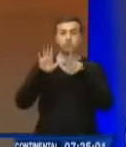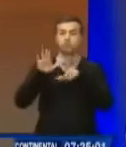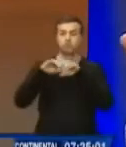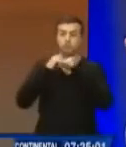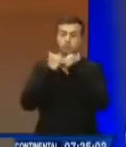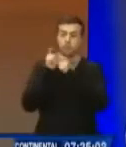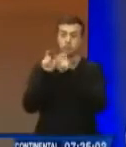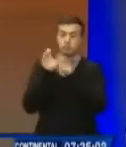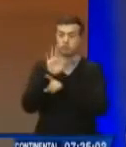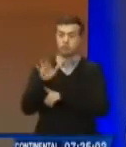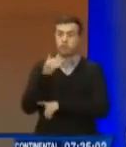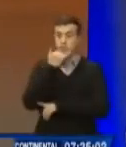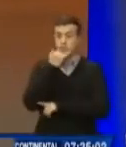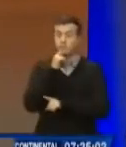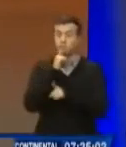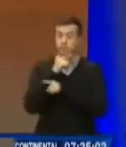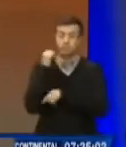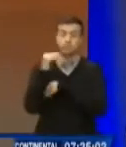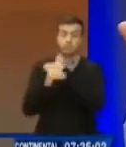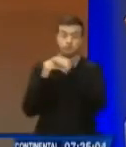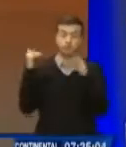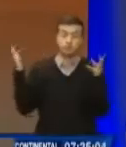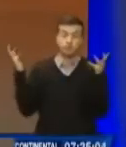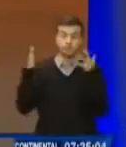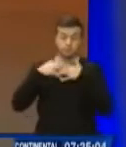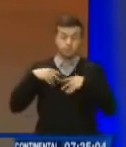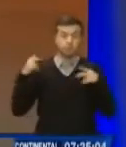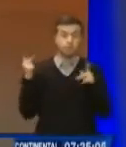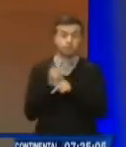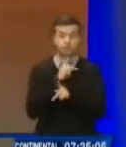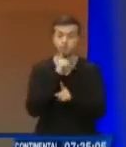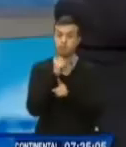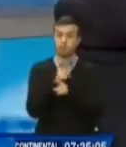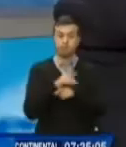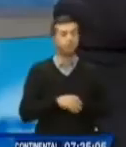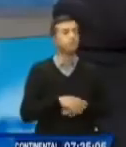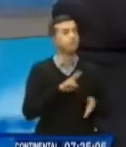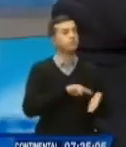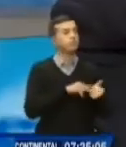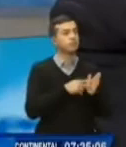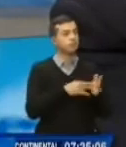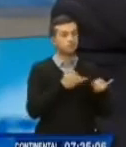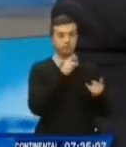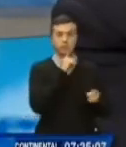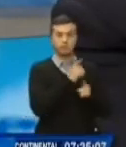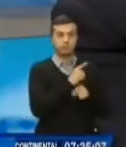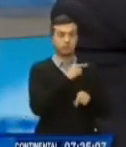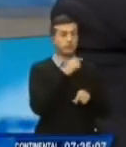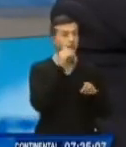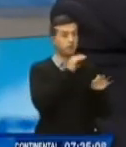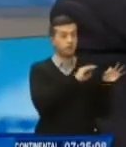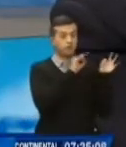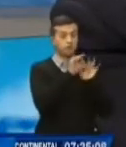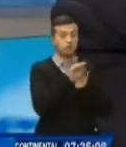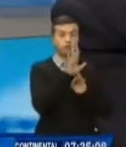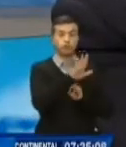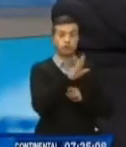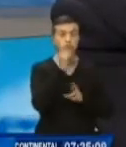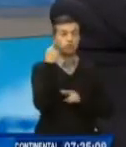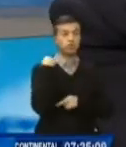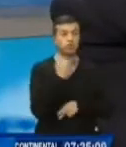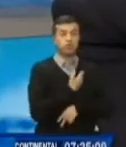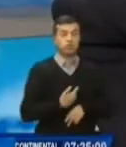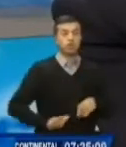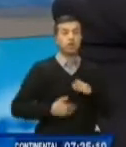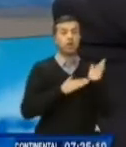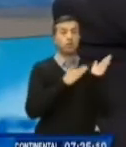entonces la crisis va a ser mucho más grande de lo que ya es espero eso significa entonces eventualmente una prórroga de carlos vías y de las funciones pero ahora